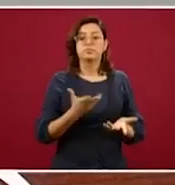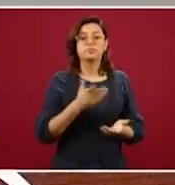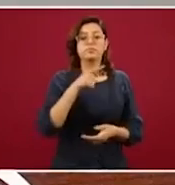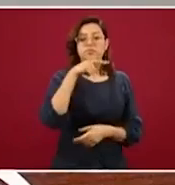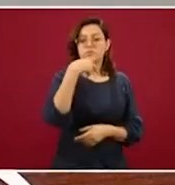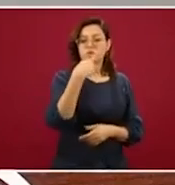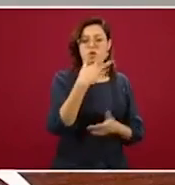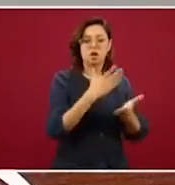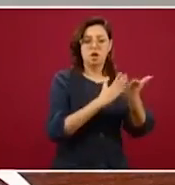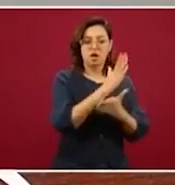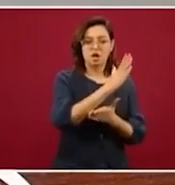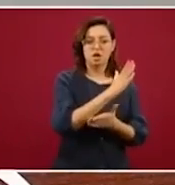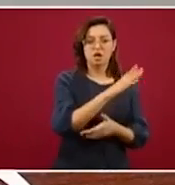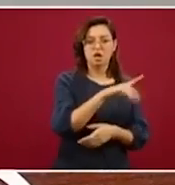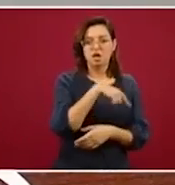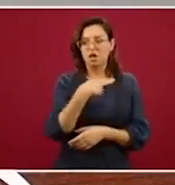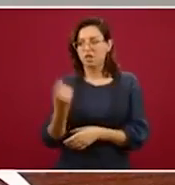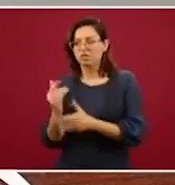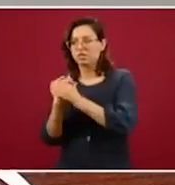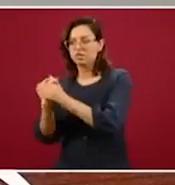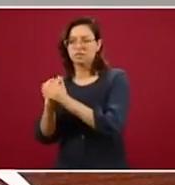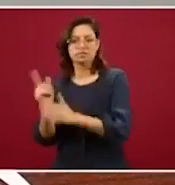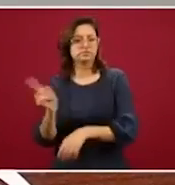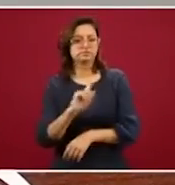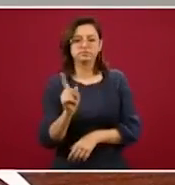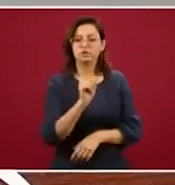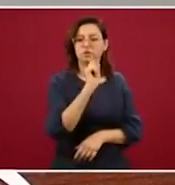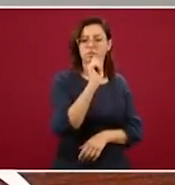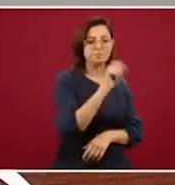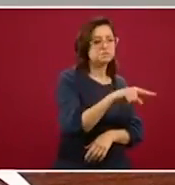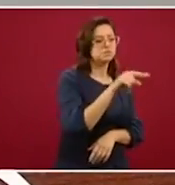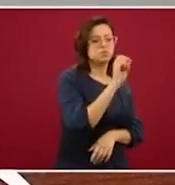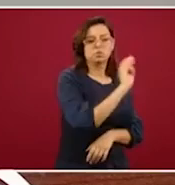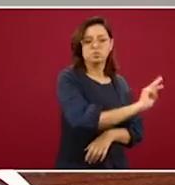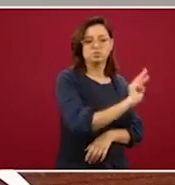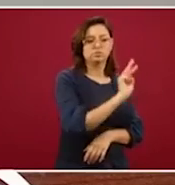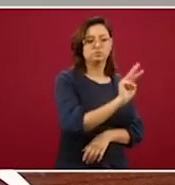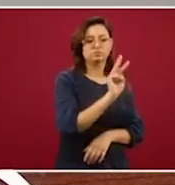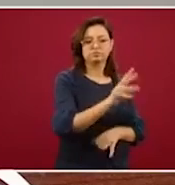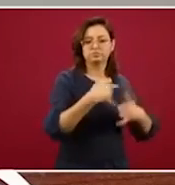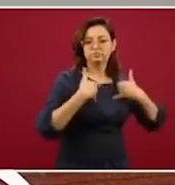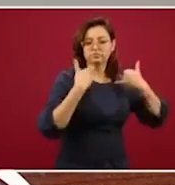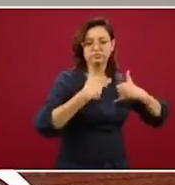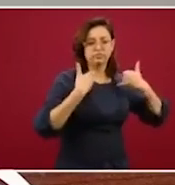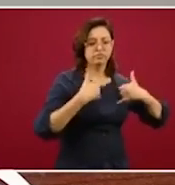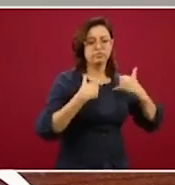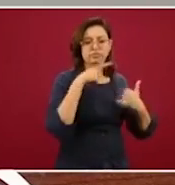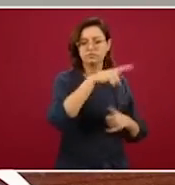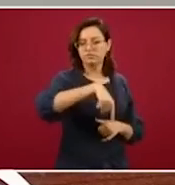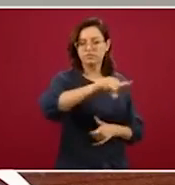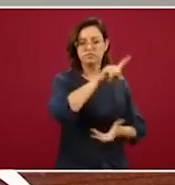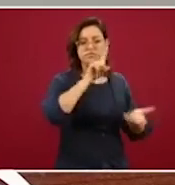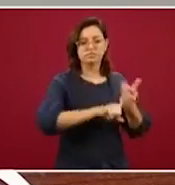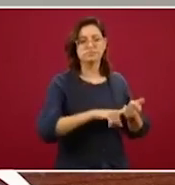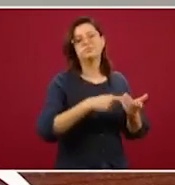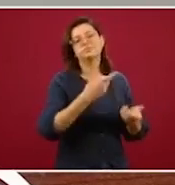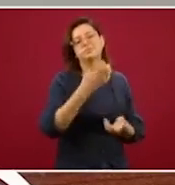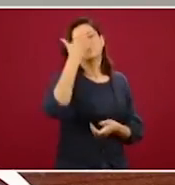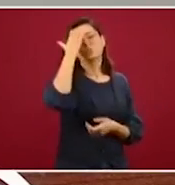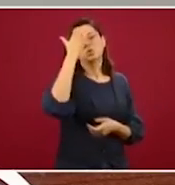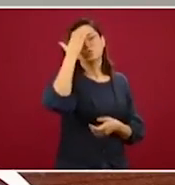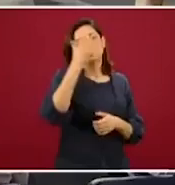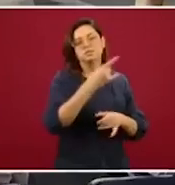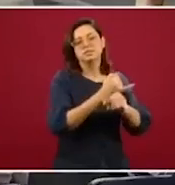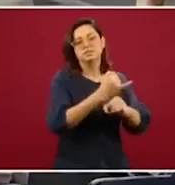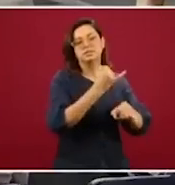en su plataforma de jóvenes. Como ustedes saben, ellos tienen una pues familiarización muy importante con